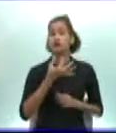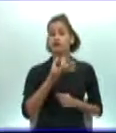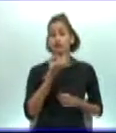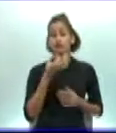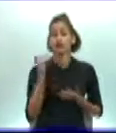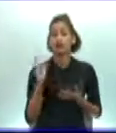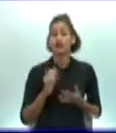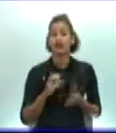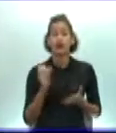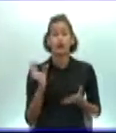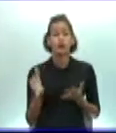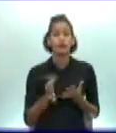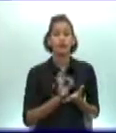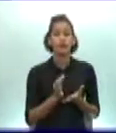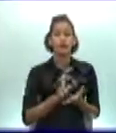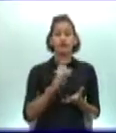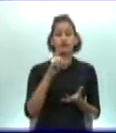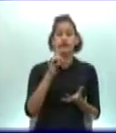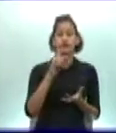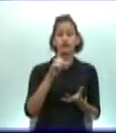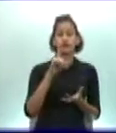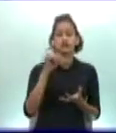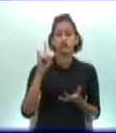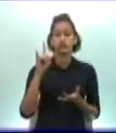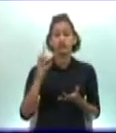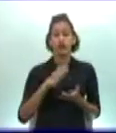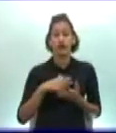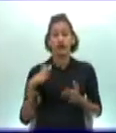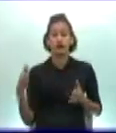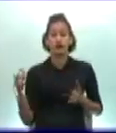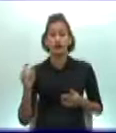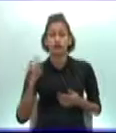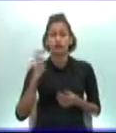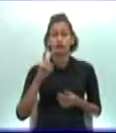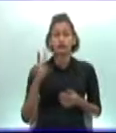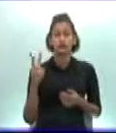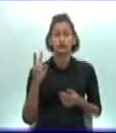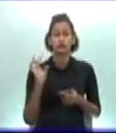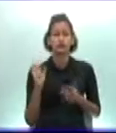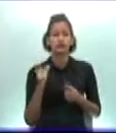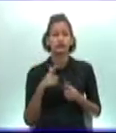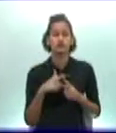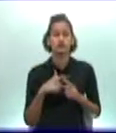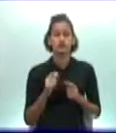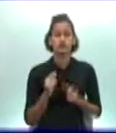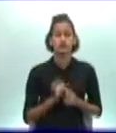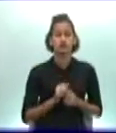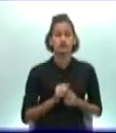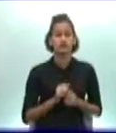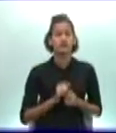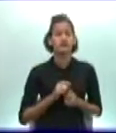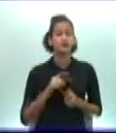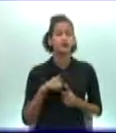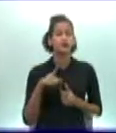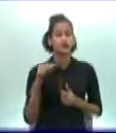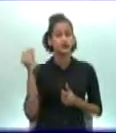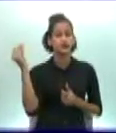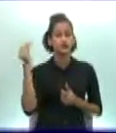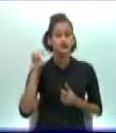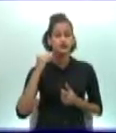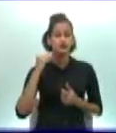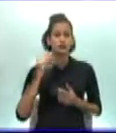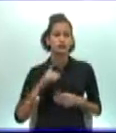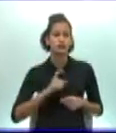19 hasta la 22 del libro de texto. Sin embargo, es muy importante que sepan que el tiempo de evolución de la